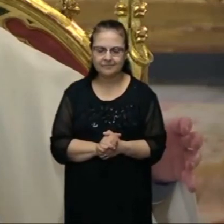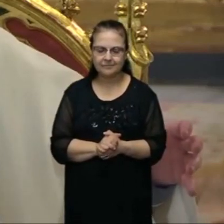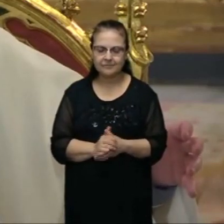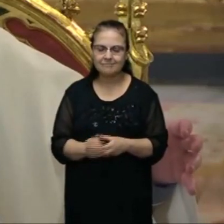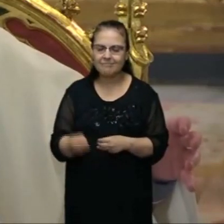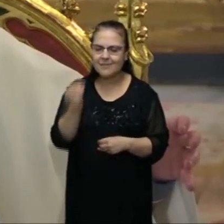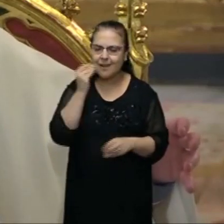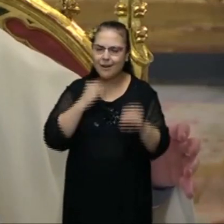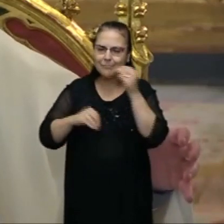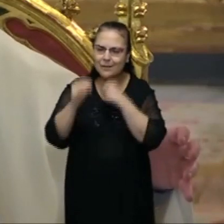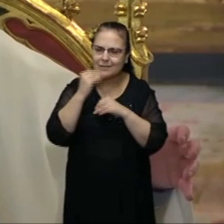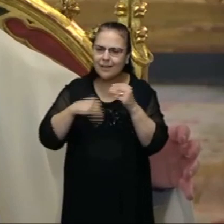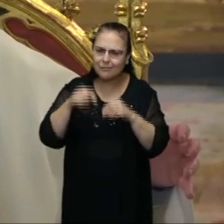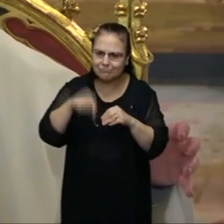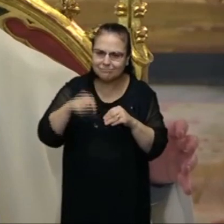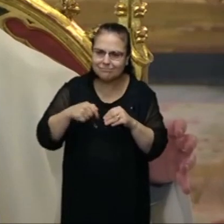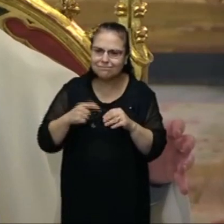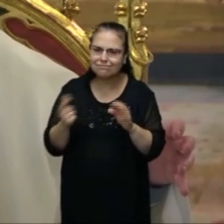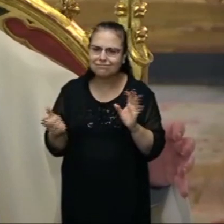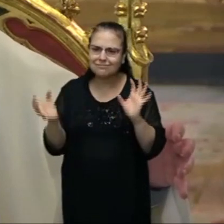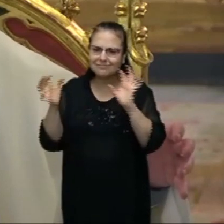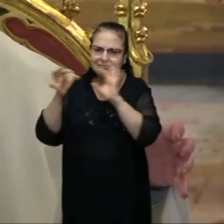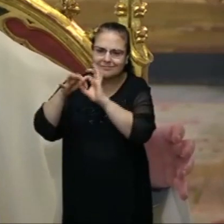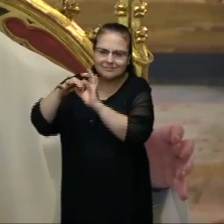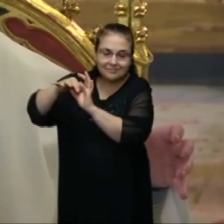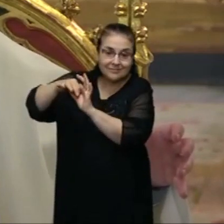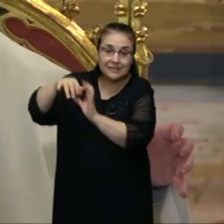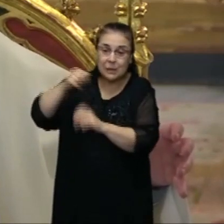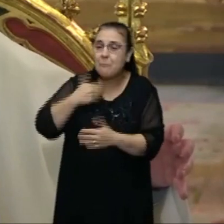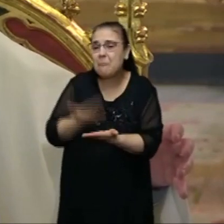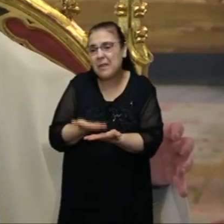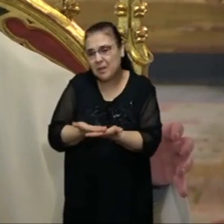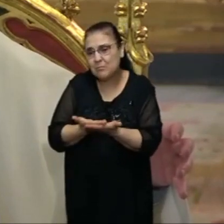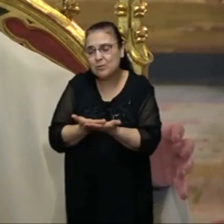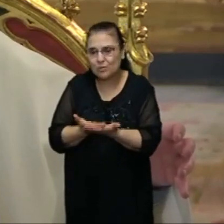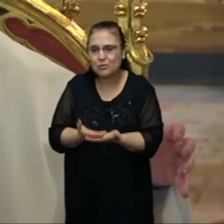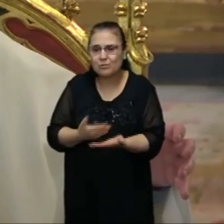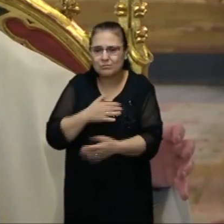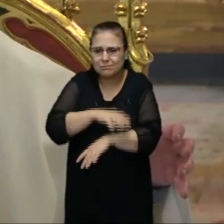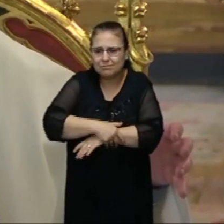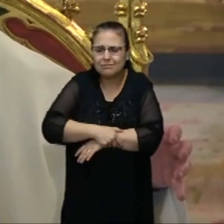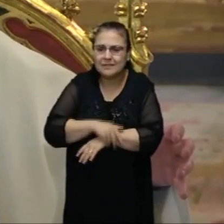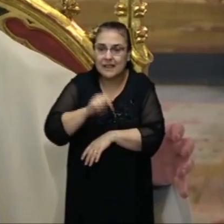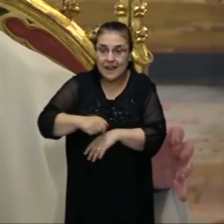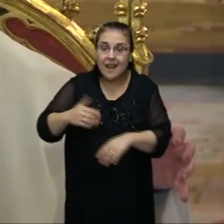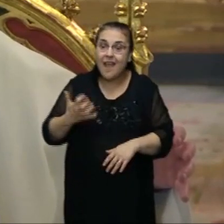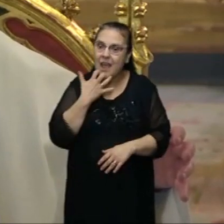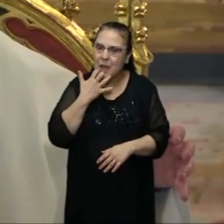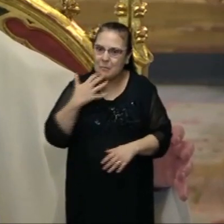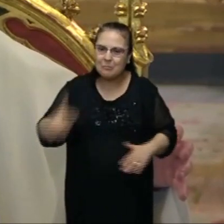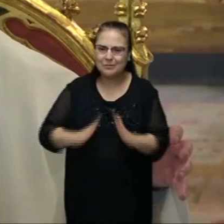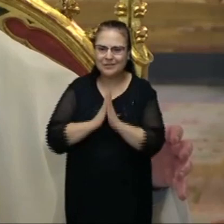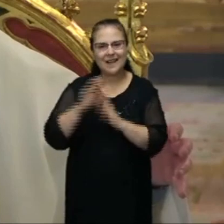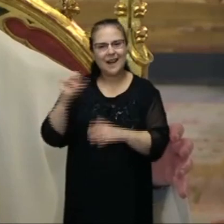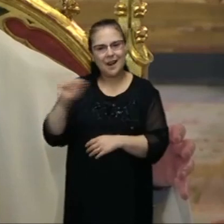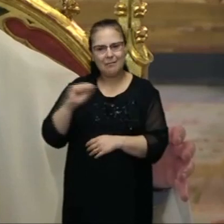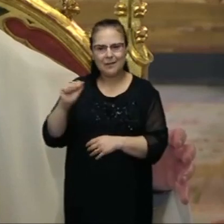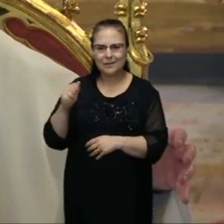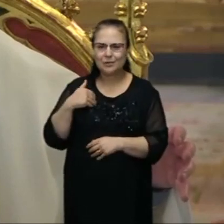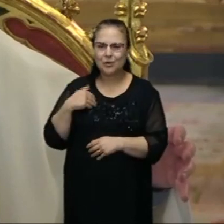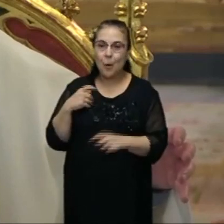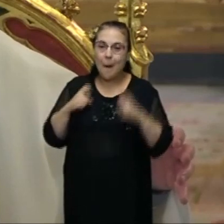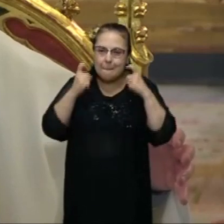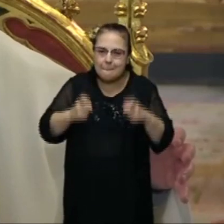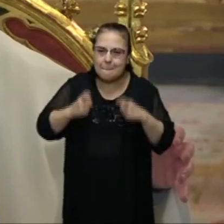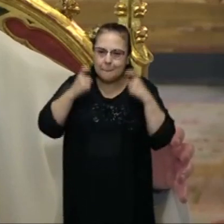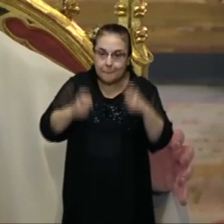Alimentados por estos sacramentos, te pedimos humildemente, Señor, que, ejemplo de San Alberto Magno, nos